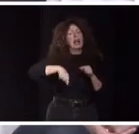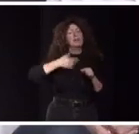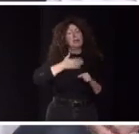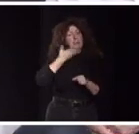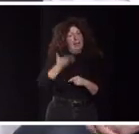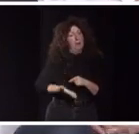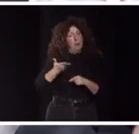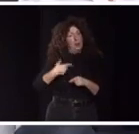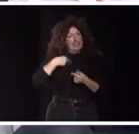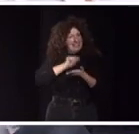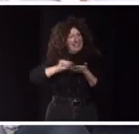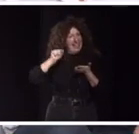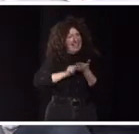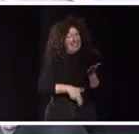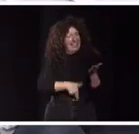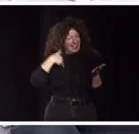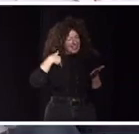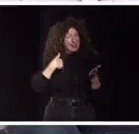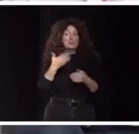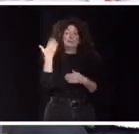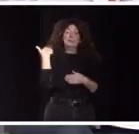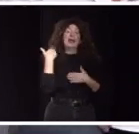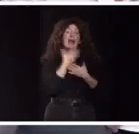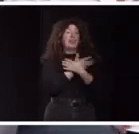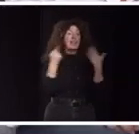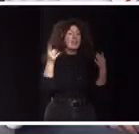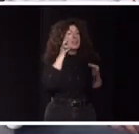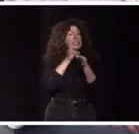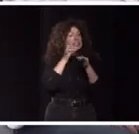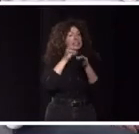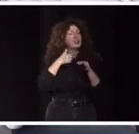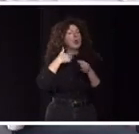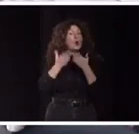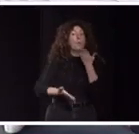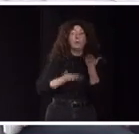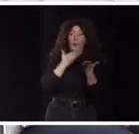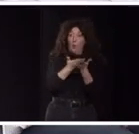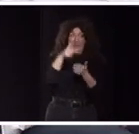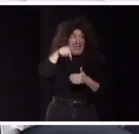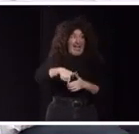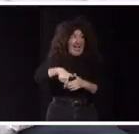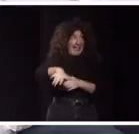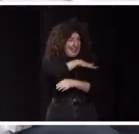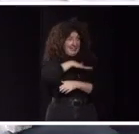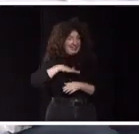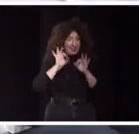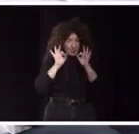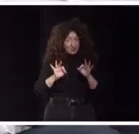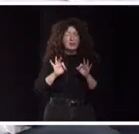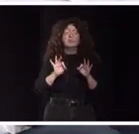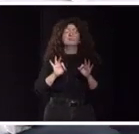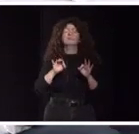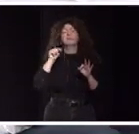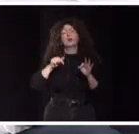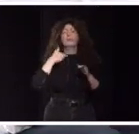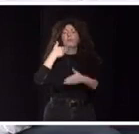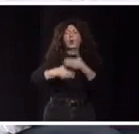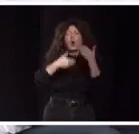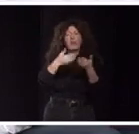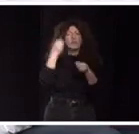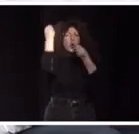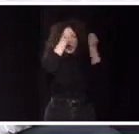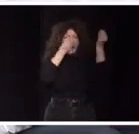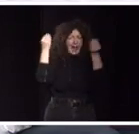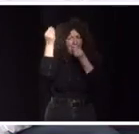general, después de que el 16 de septiembre os propusiera, aquí mismo, abrir un proceso de reflexión